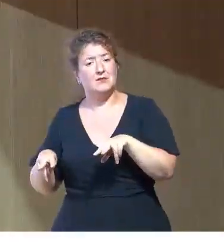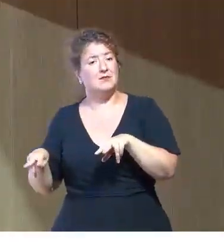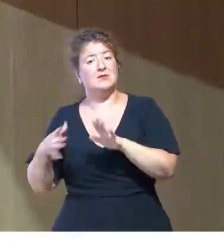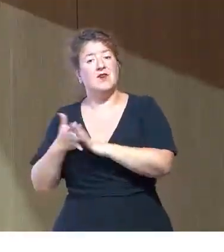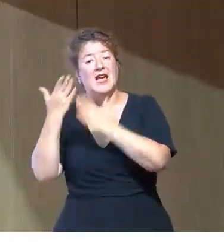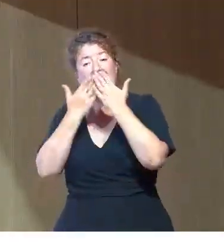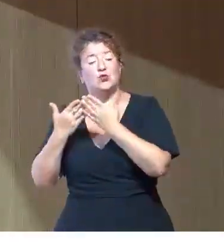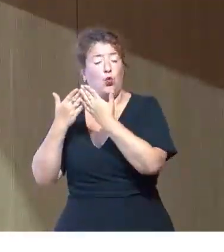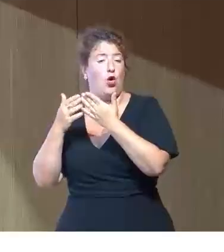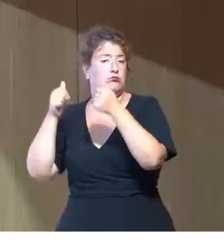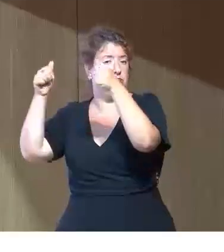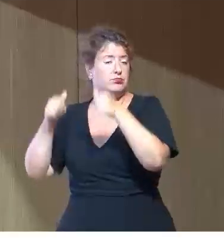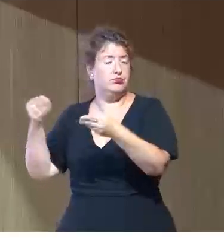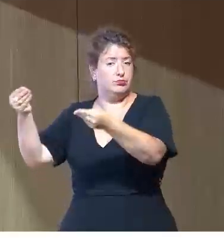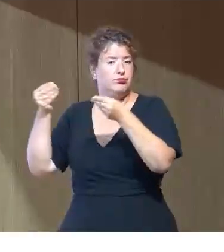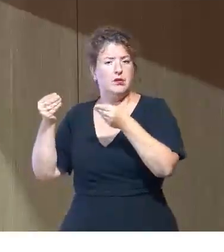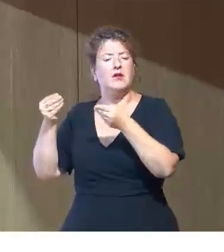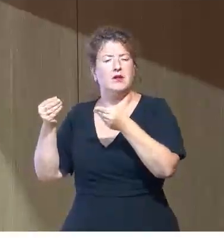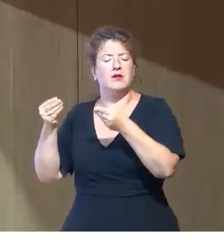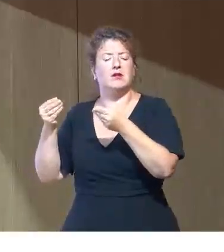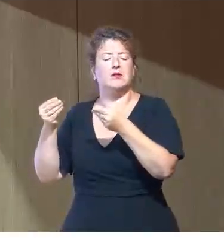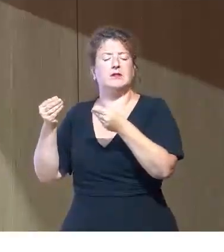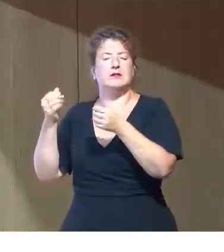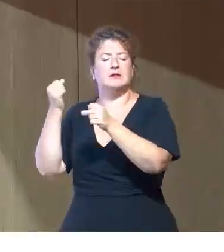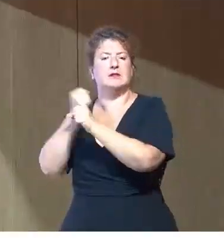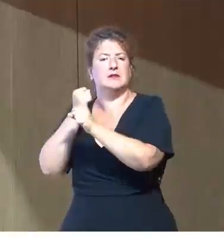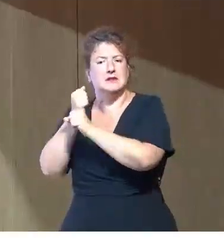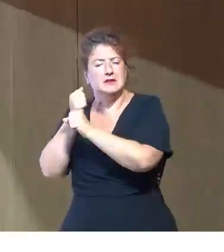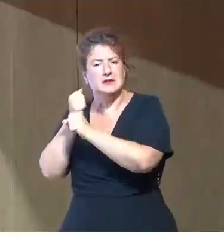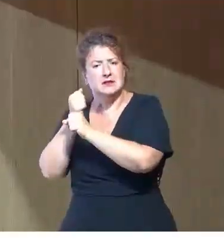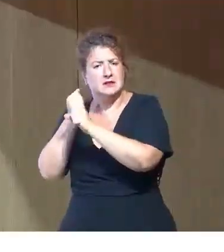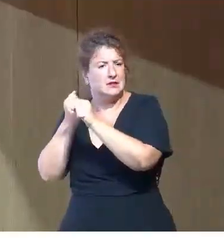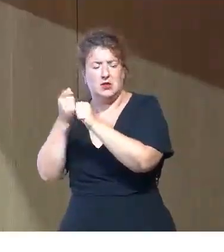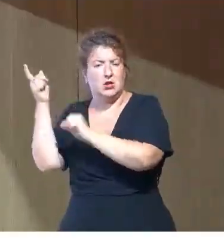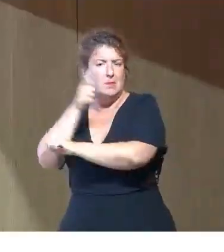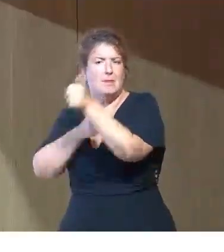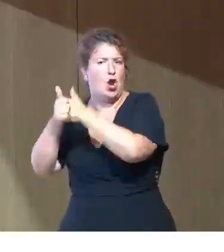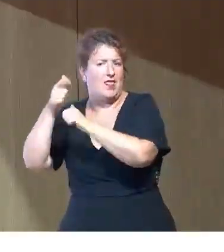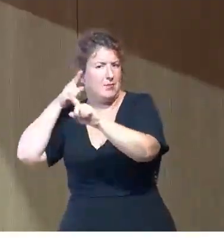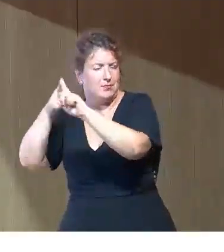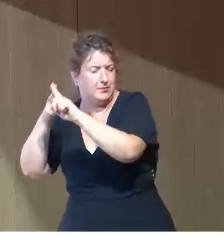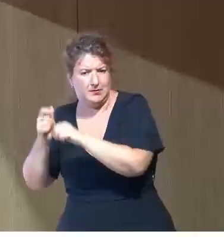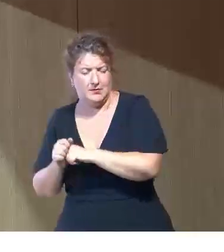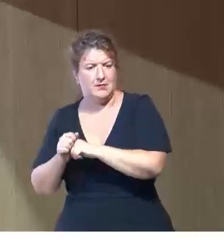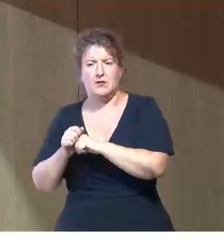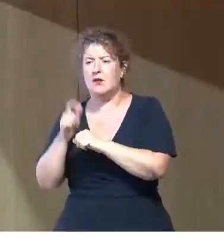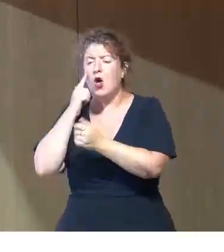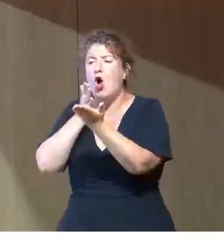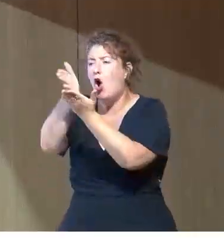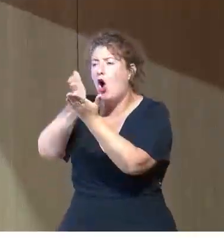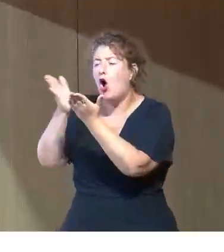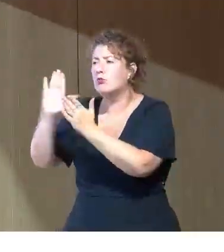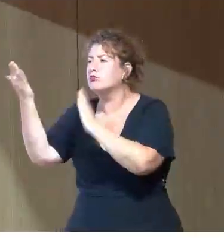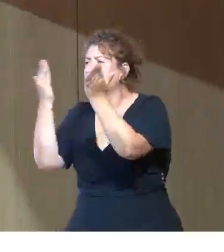terminan sus estudios pues Acceder al mercado laboral se convierte al mundo laboral se convierte en su máxima prioridad y buscan las diferentes opciones